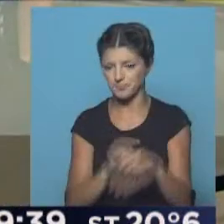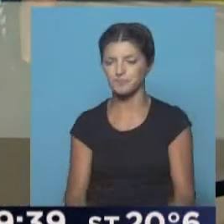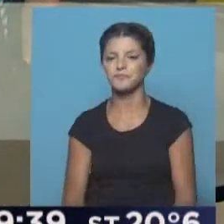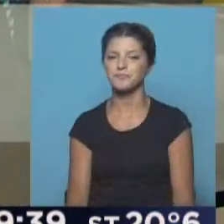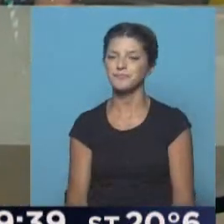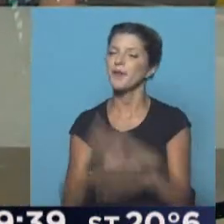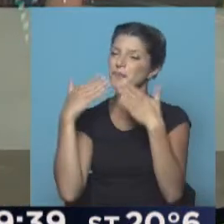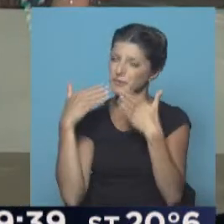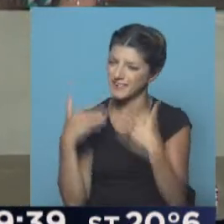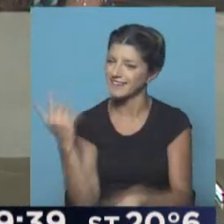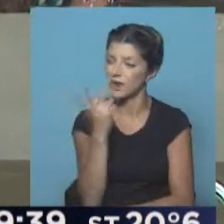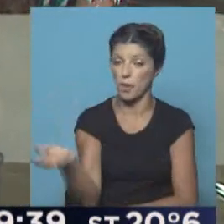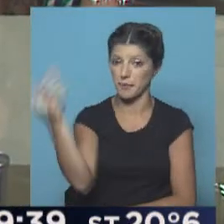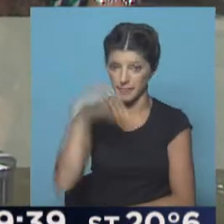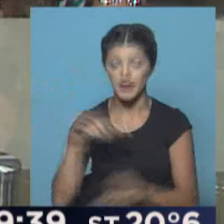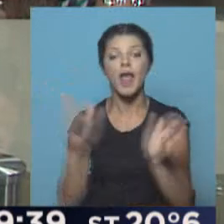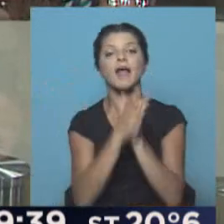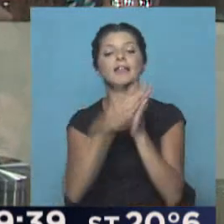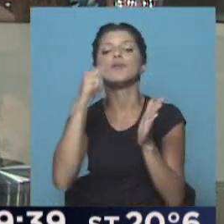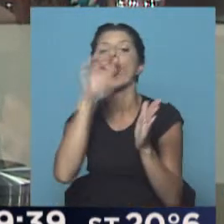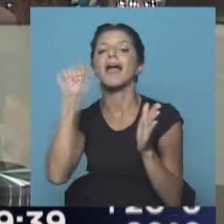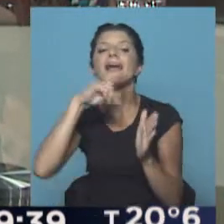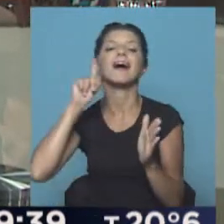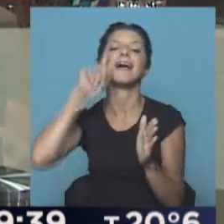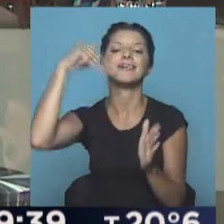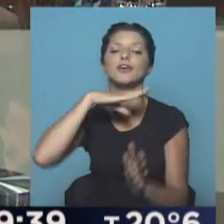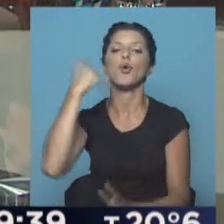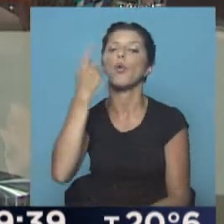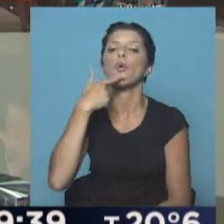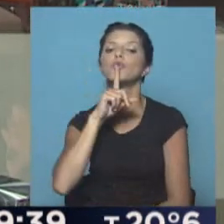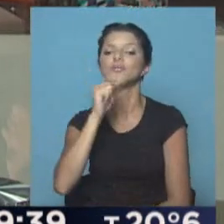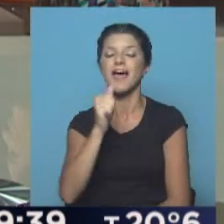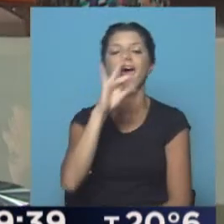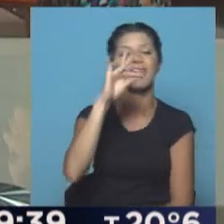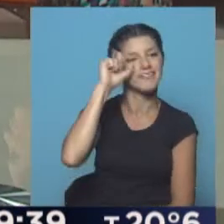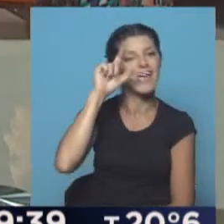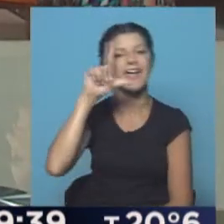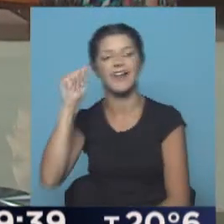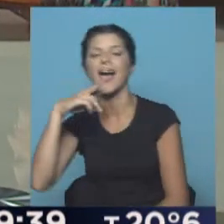muchísimas gracias por la presencia. El libro La cara injusta de la justicia ya está conseguible, digamos. Está a la venta. Gracias. Muchísimas gracias. Gracias por estar.